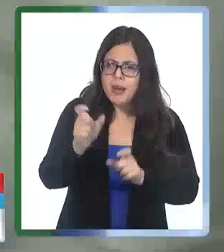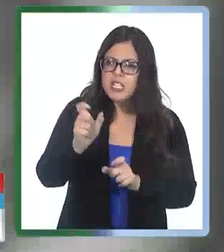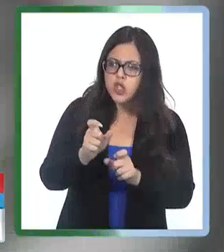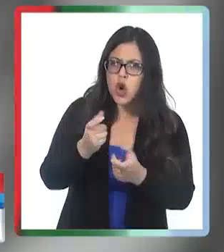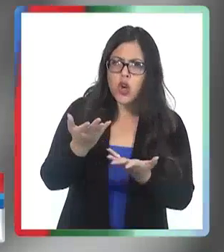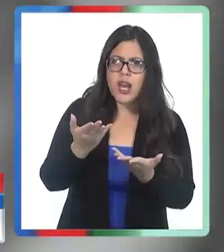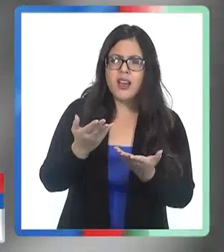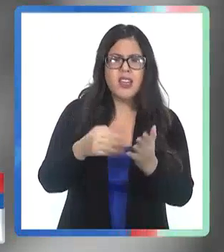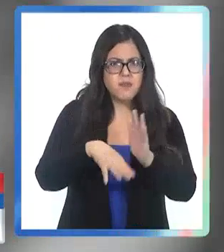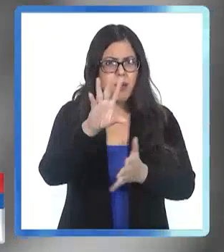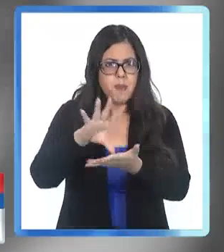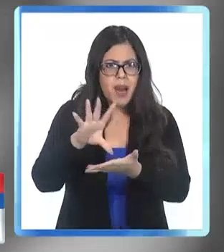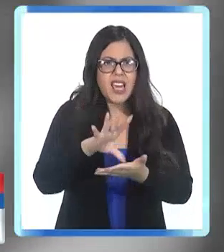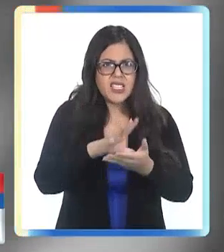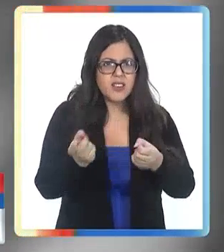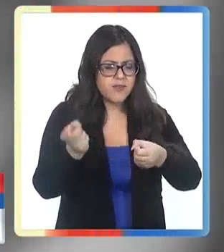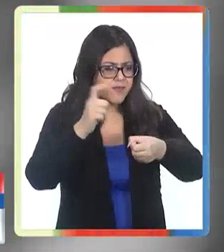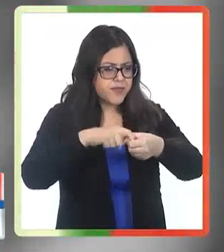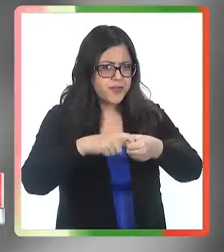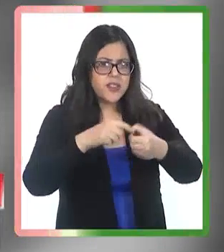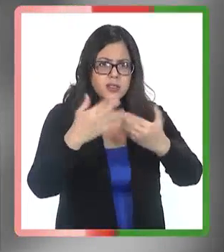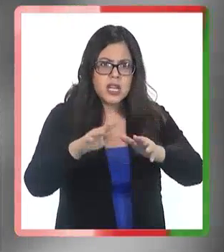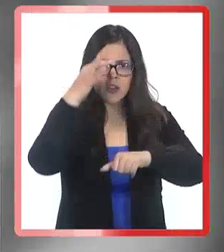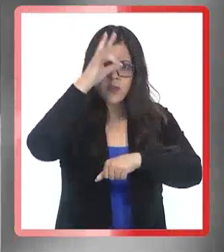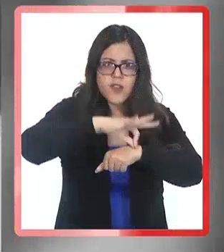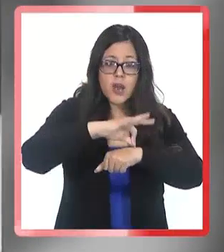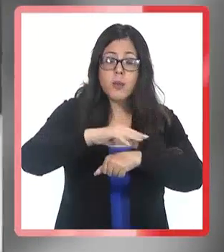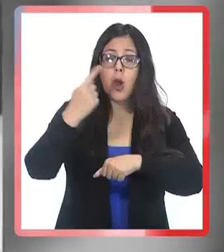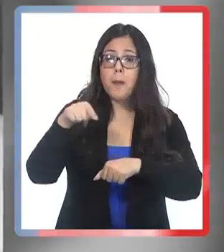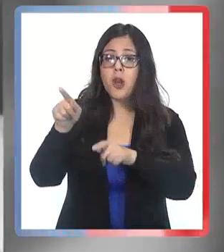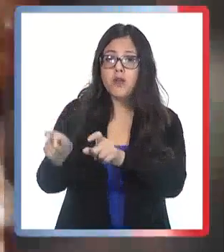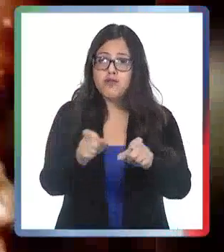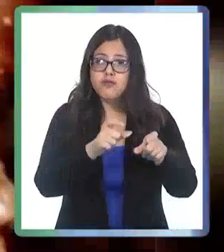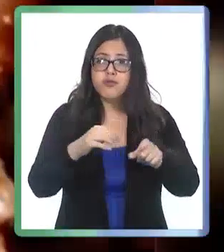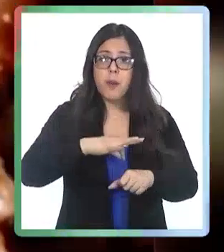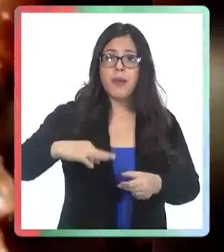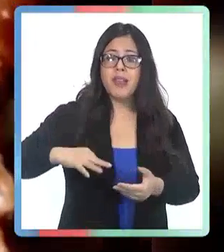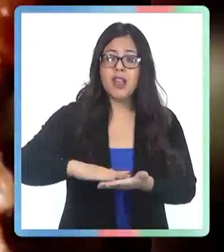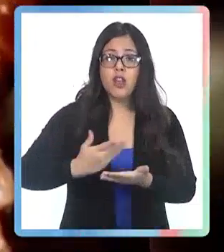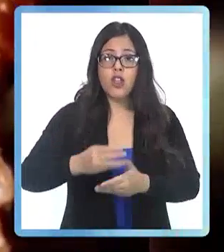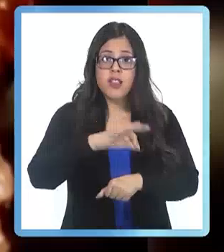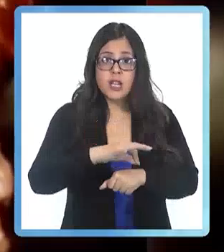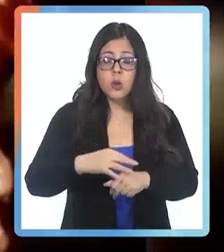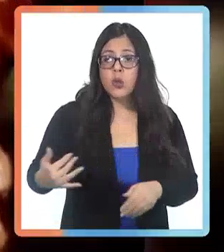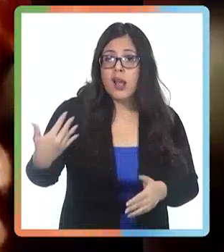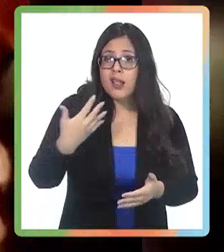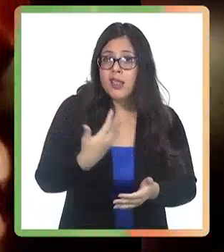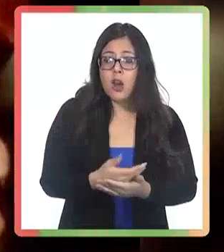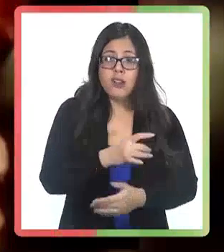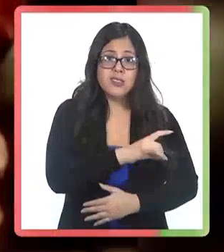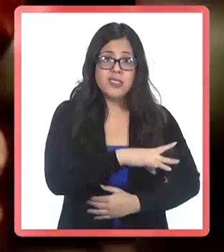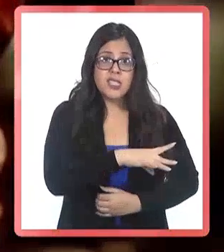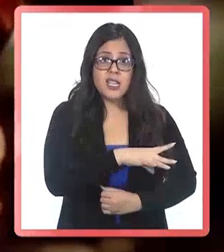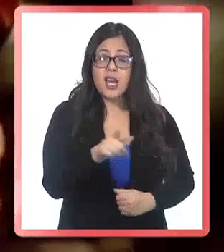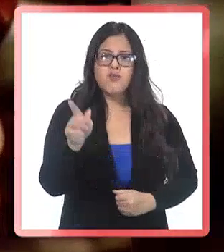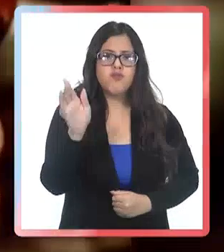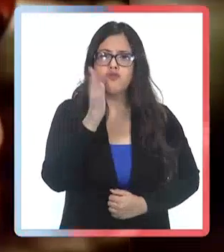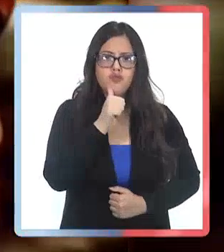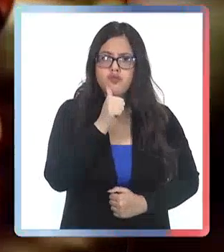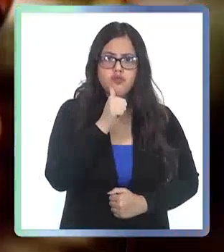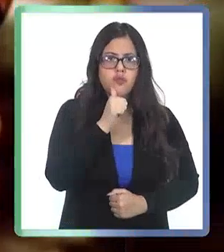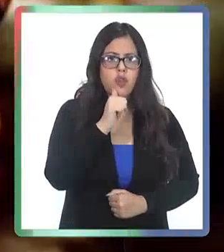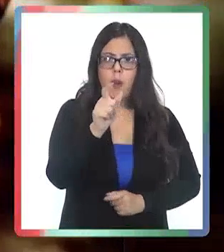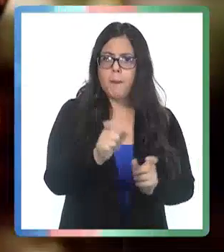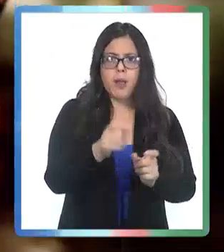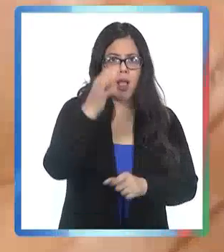casos y se suman más países del mundo. Pero de acuerdo al monitoreo que está realizando el Ministerio de Salud, Hasta ahora, en Chile, no